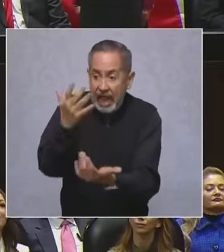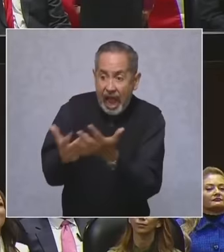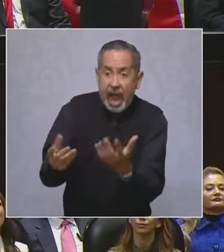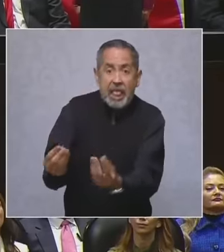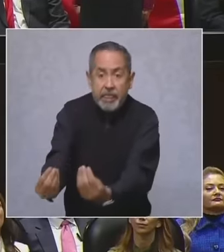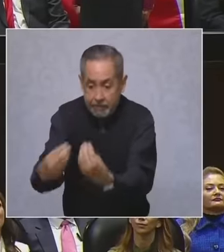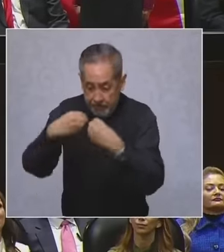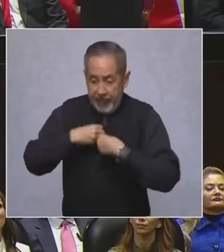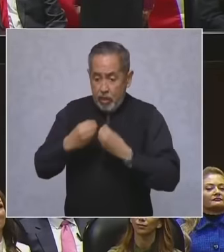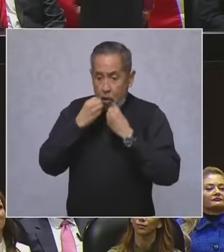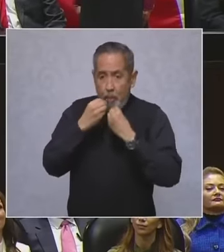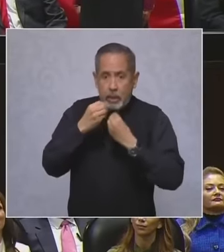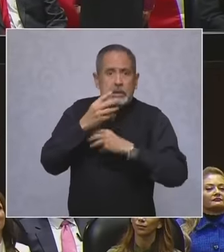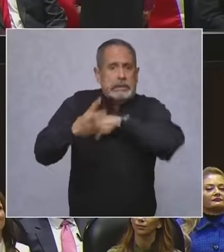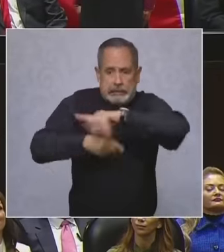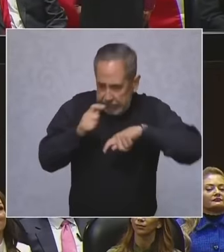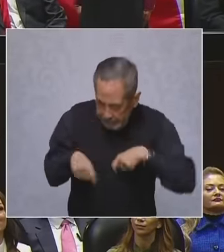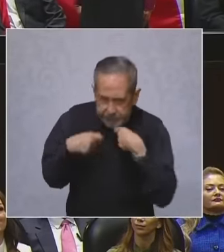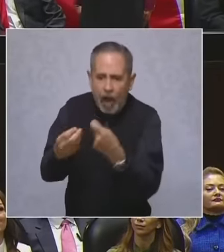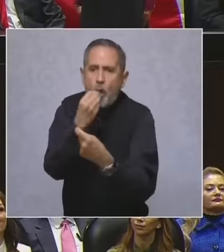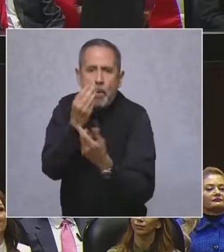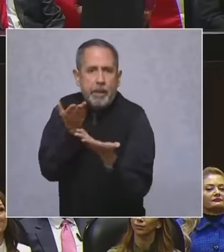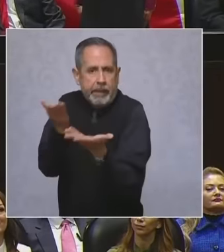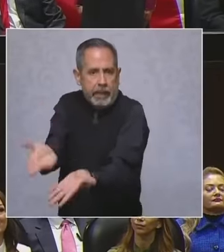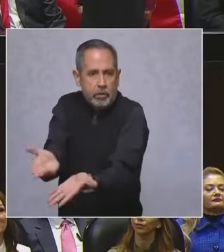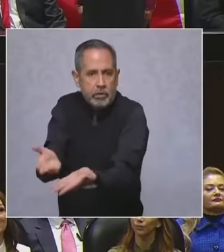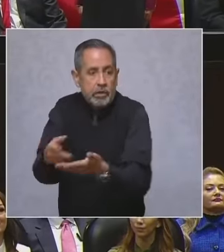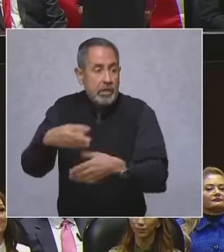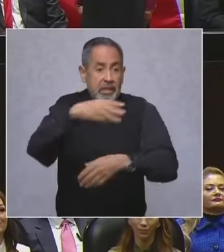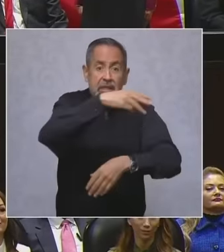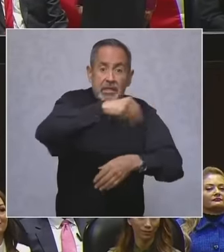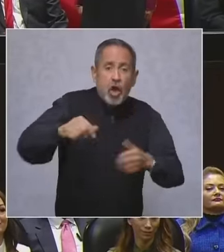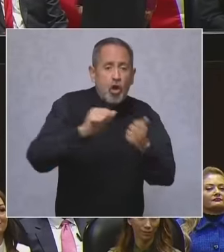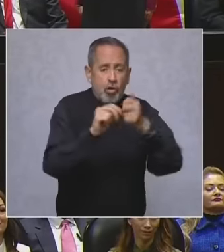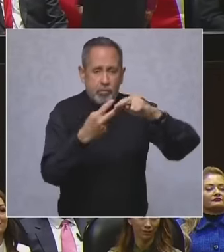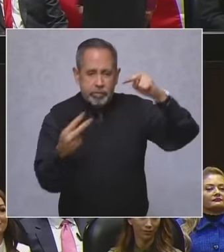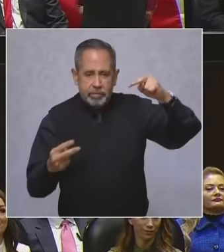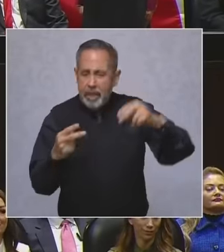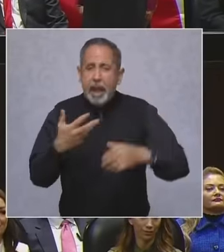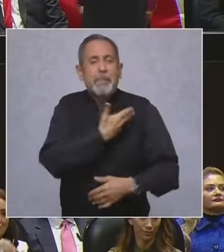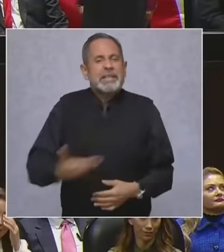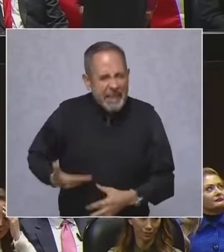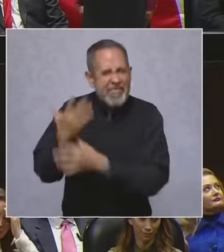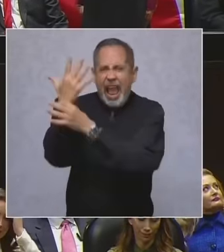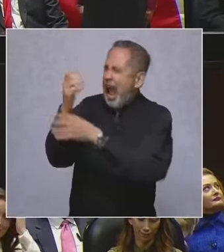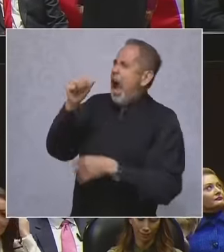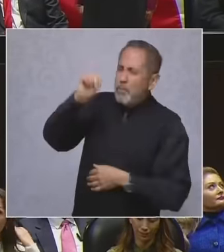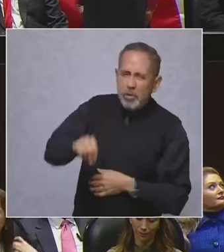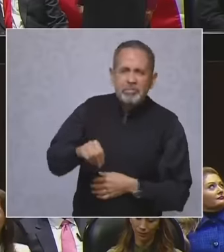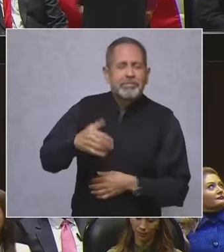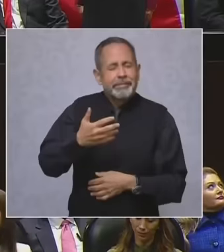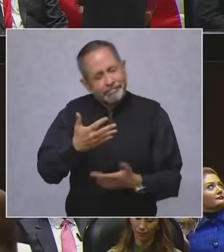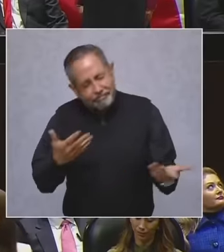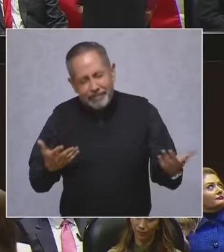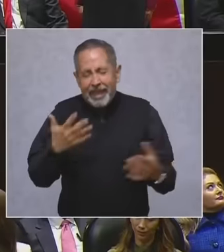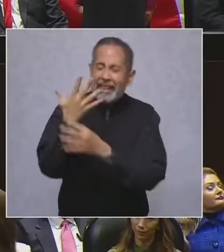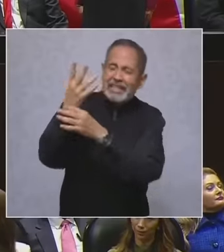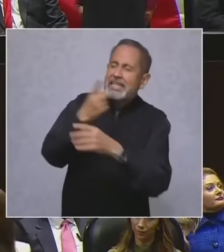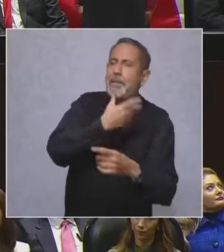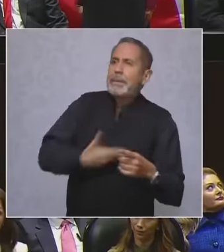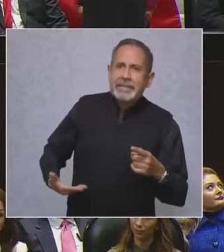No permitiremos la siembra de maíz transgénico. Andrés Manuel López Obrador. Como dice Andrés Manuel López